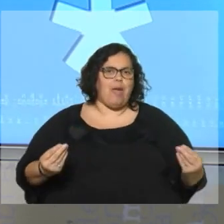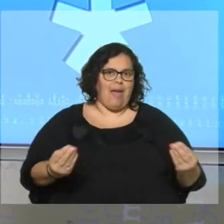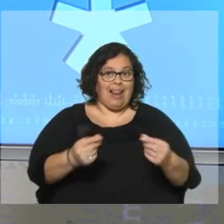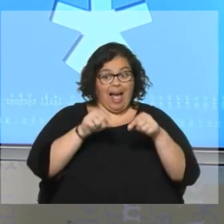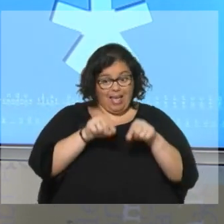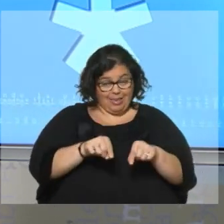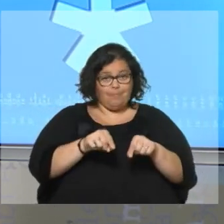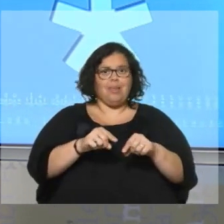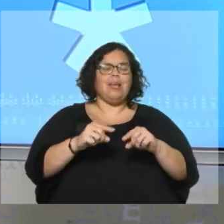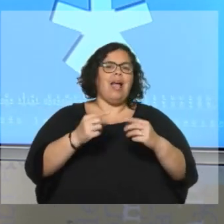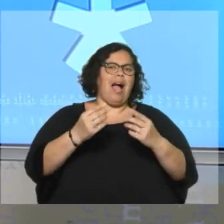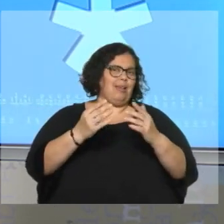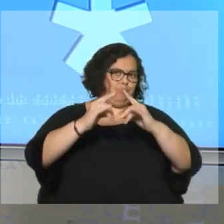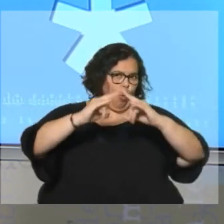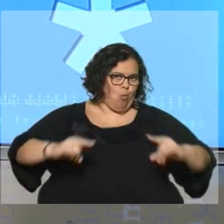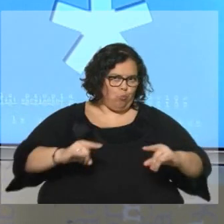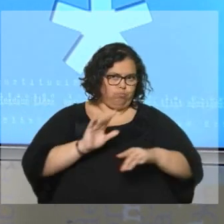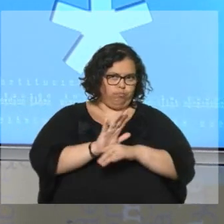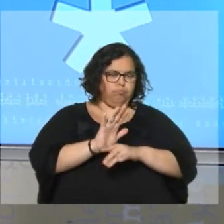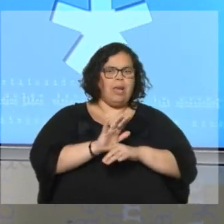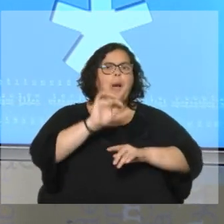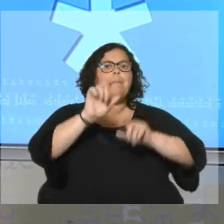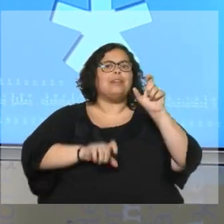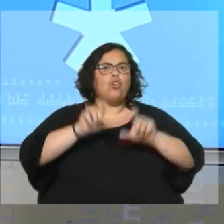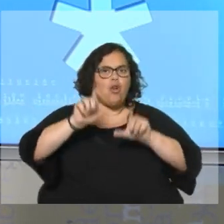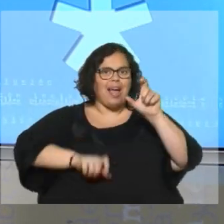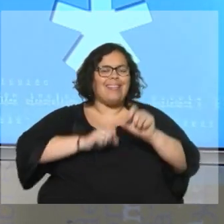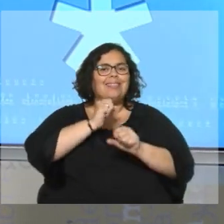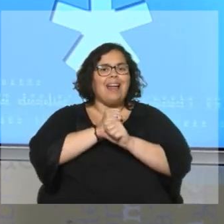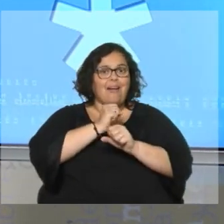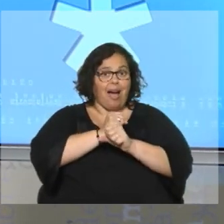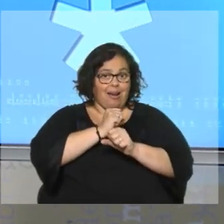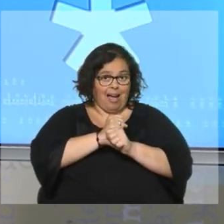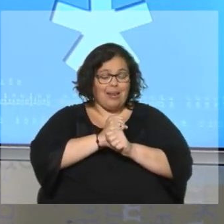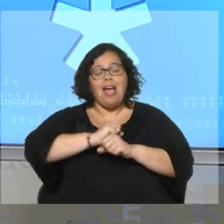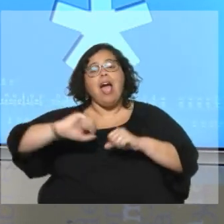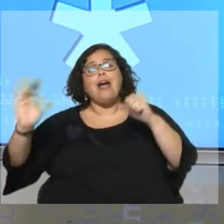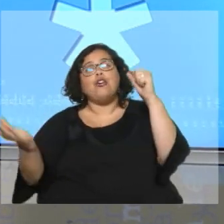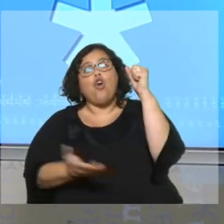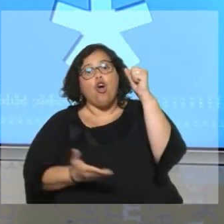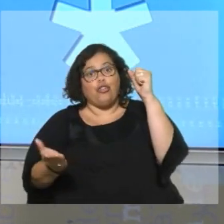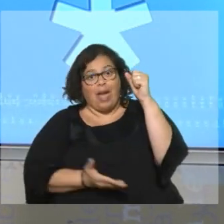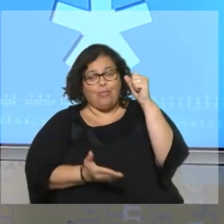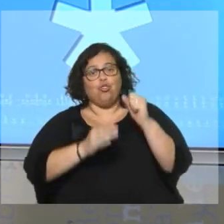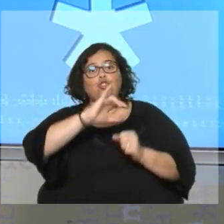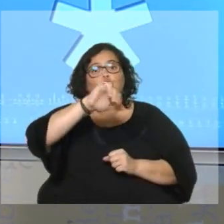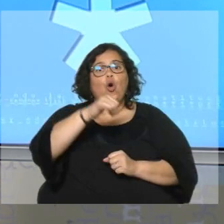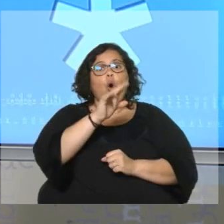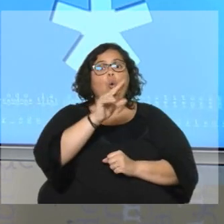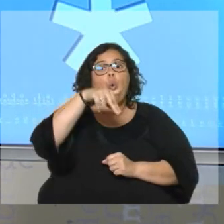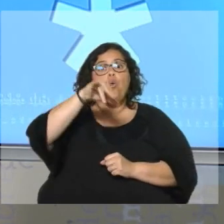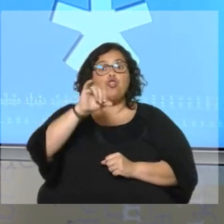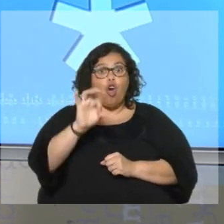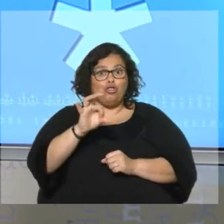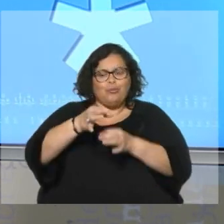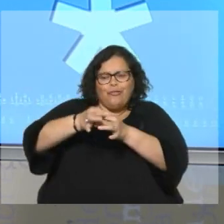de junqueros. Mucha gente se preguntará qué son los junqueros. Bueno, pensemos en los juncos, estas plantas que crecen justamente en los humedales y que son utilizadas